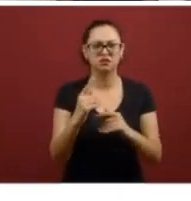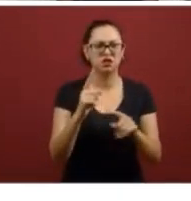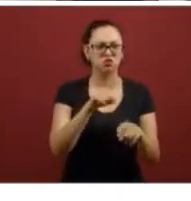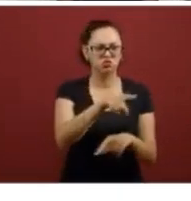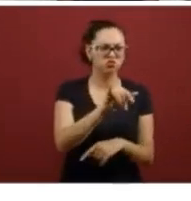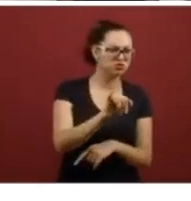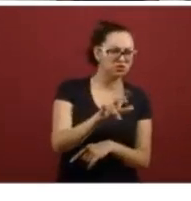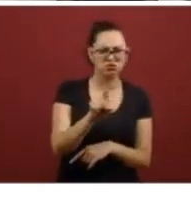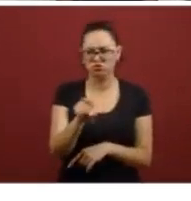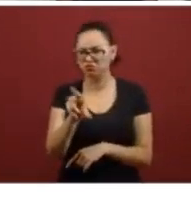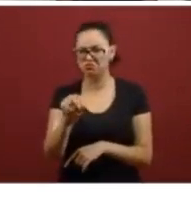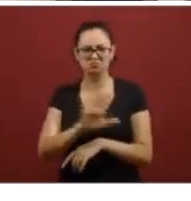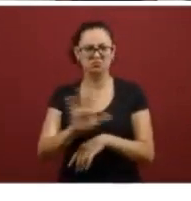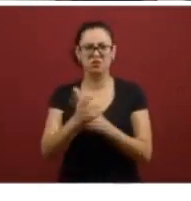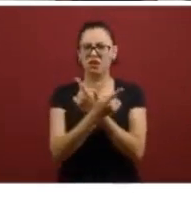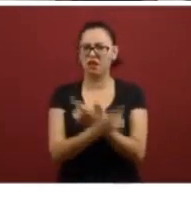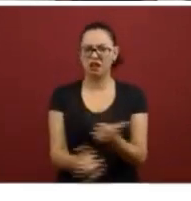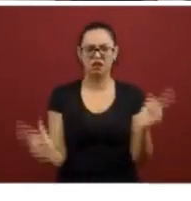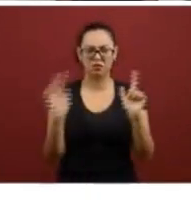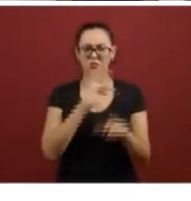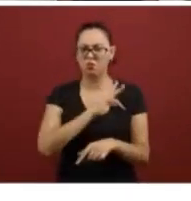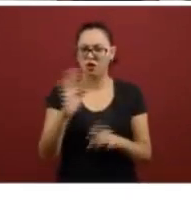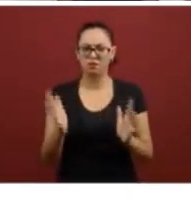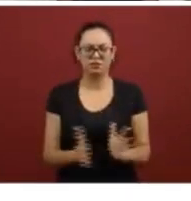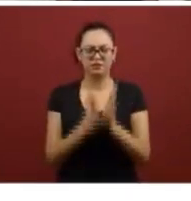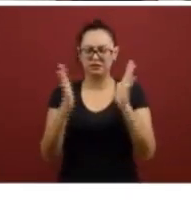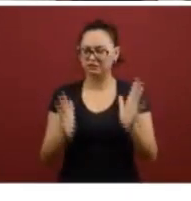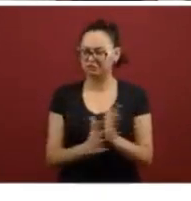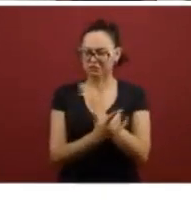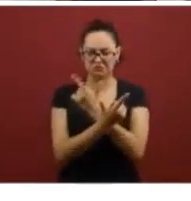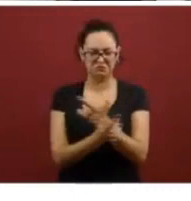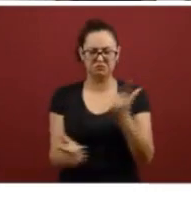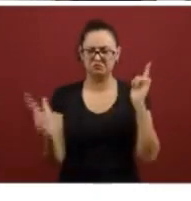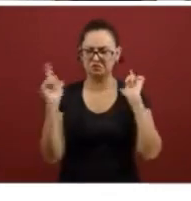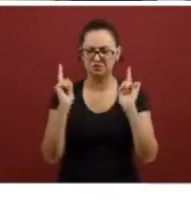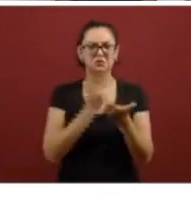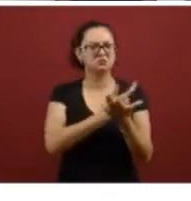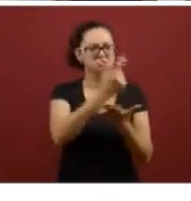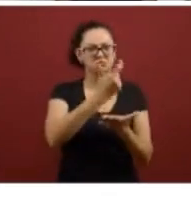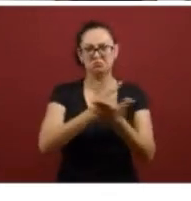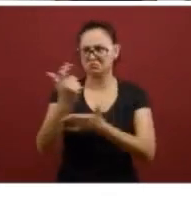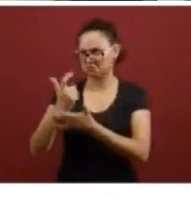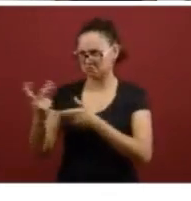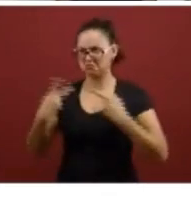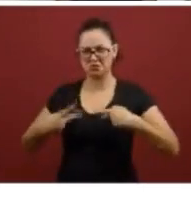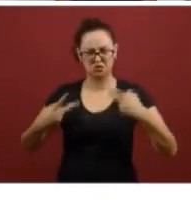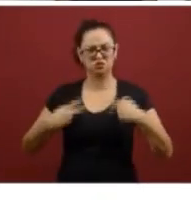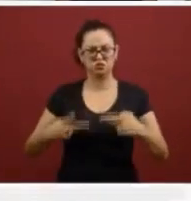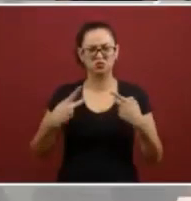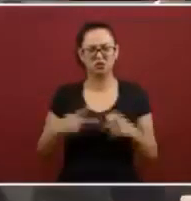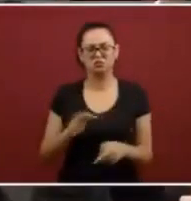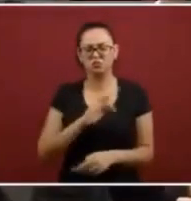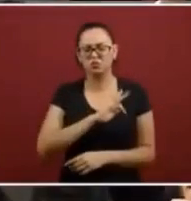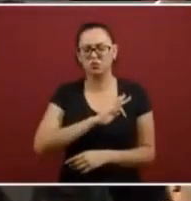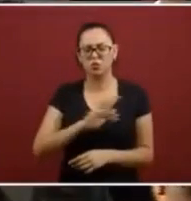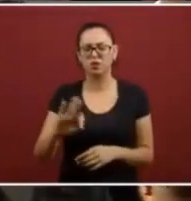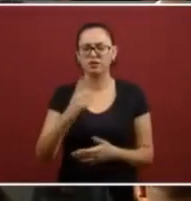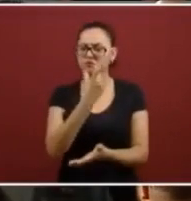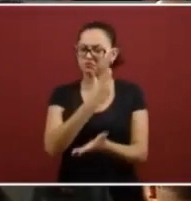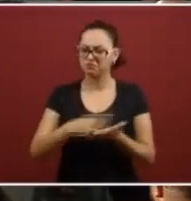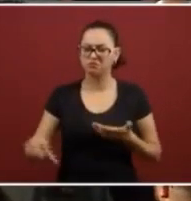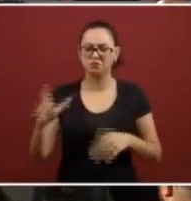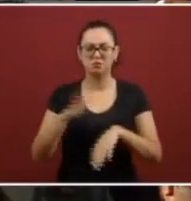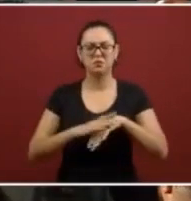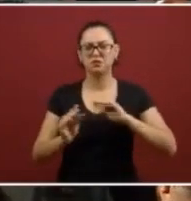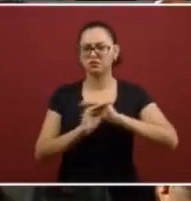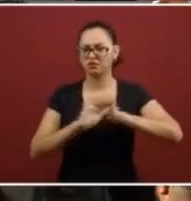participar. Creo que son precios state, bastante adecuados para account. que cualquier ciudadano pueda participar And con let's see, toda power